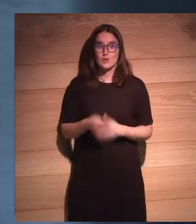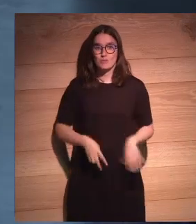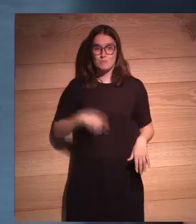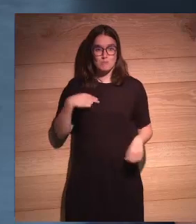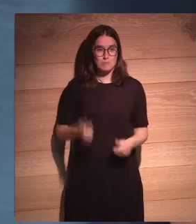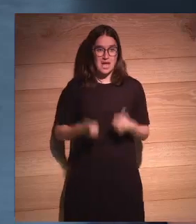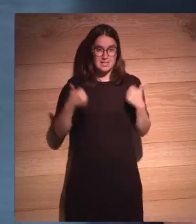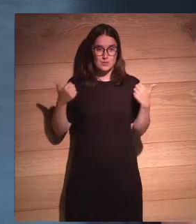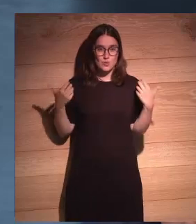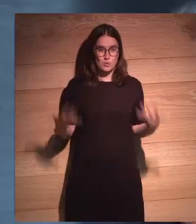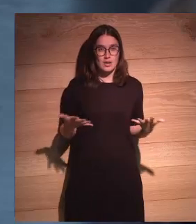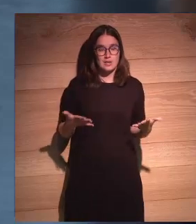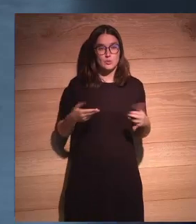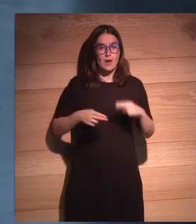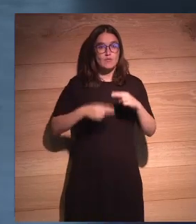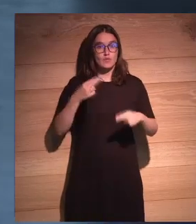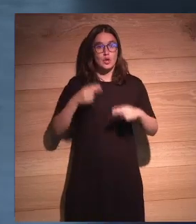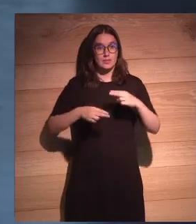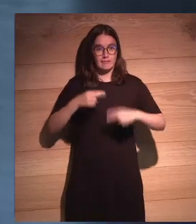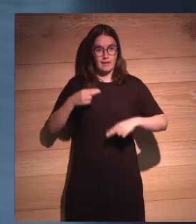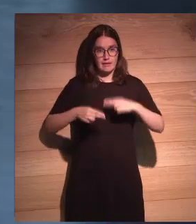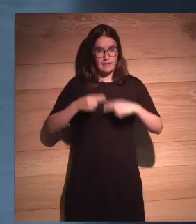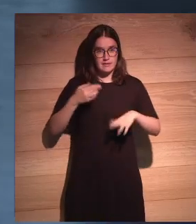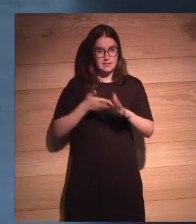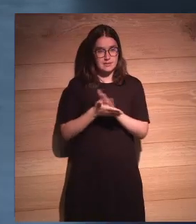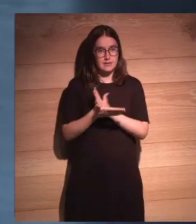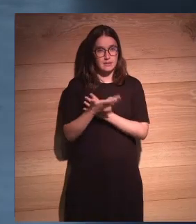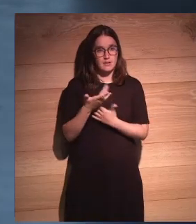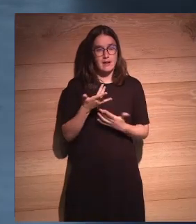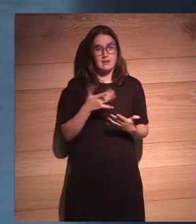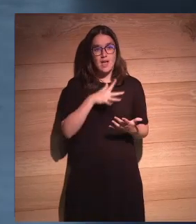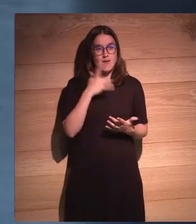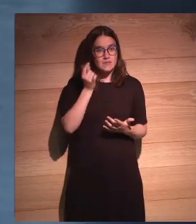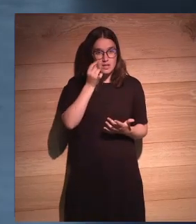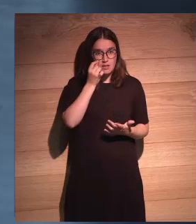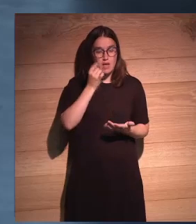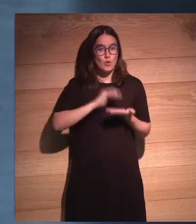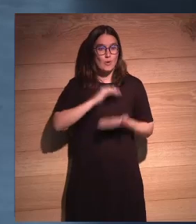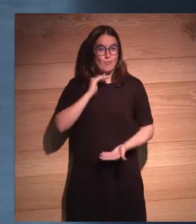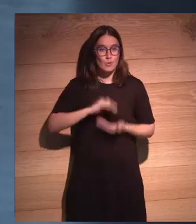que se acepta es que es una frontera, aquella facultad, aquella